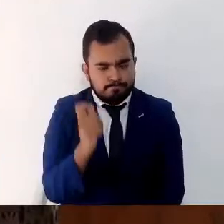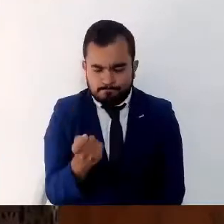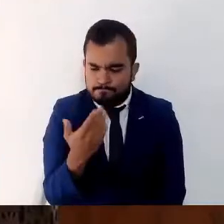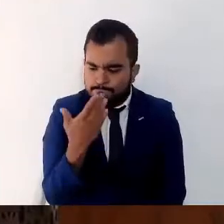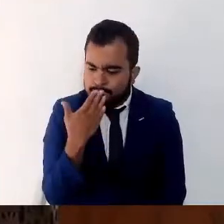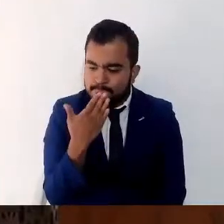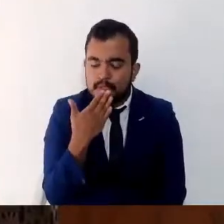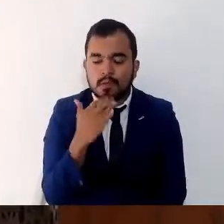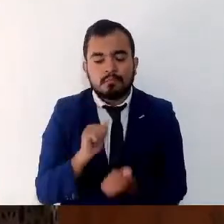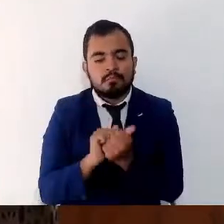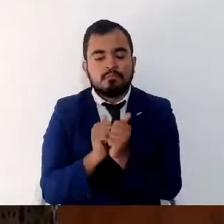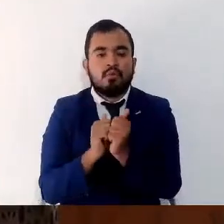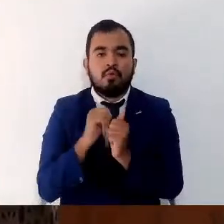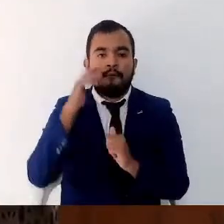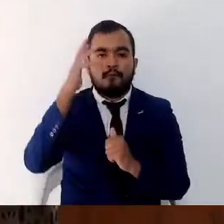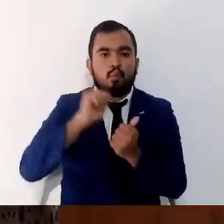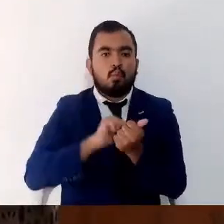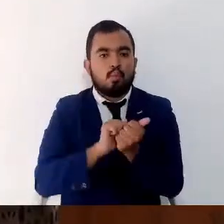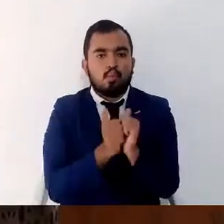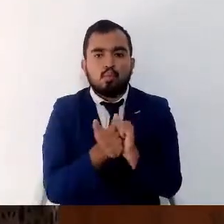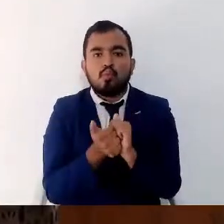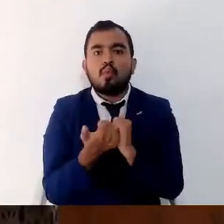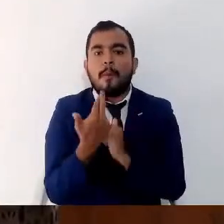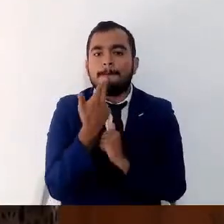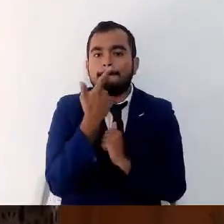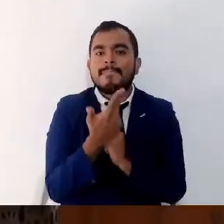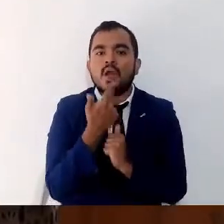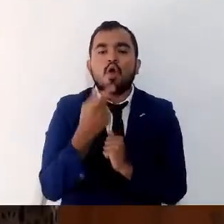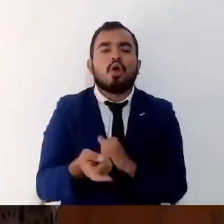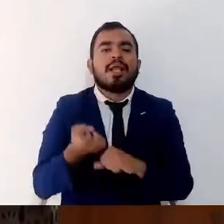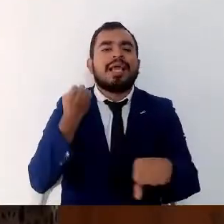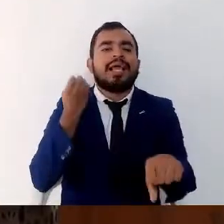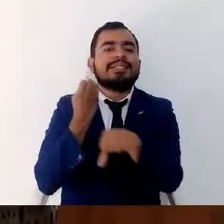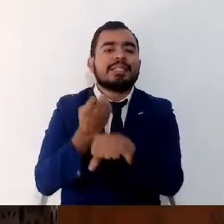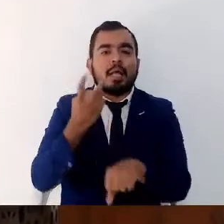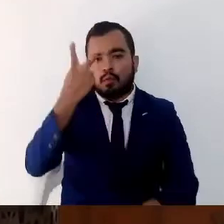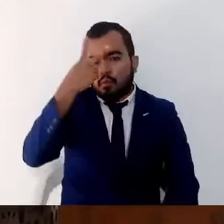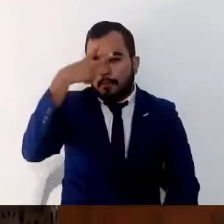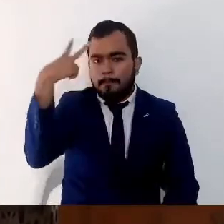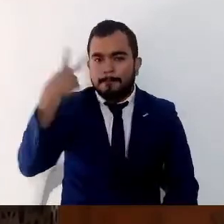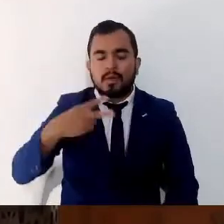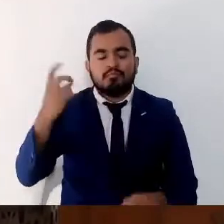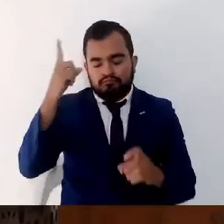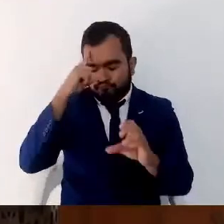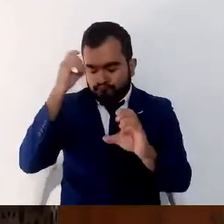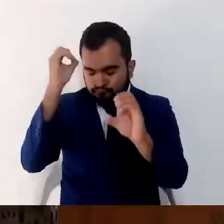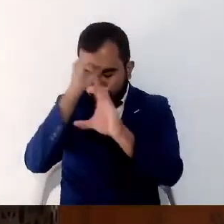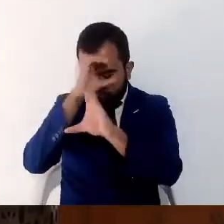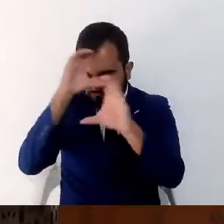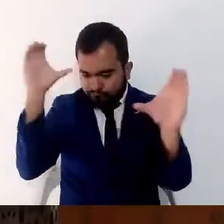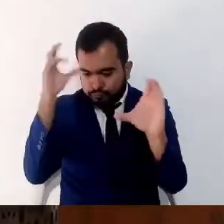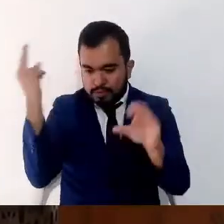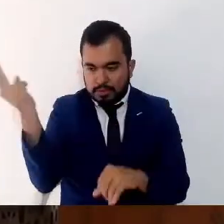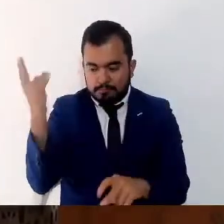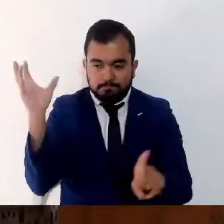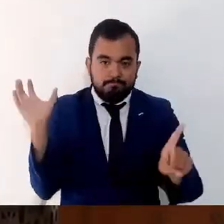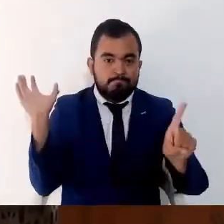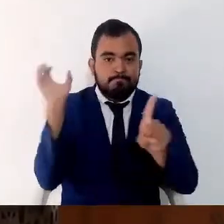mañana y están construyendo el Estado de México que soñamos y que necesitamos. Muchas